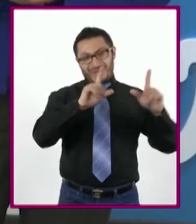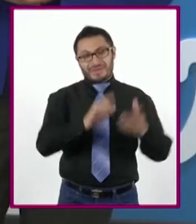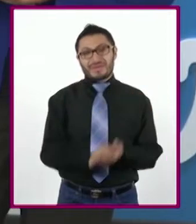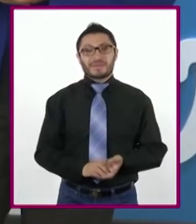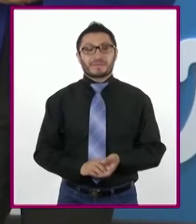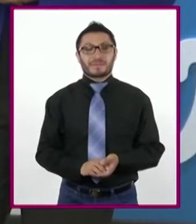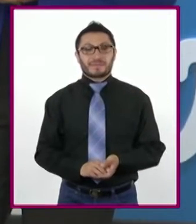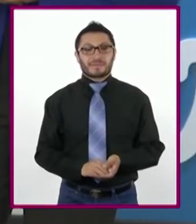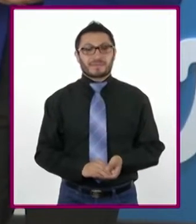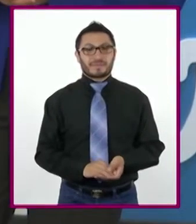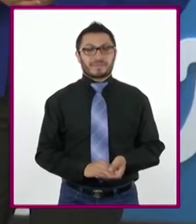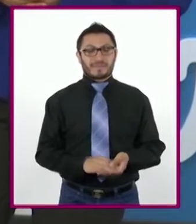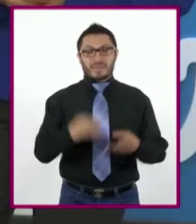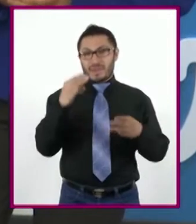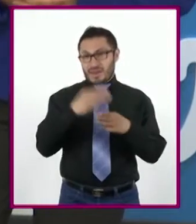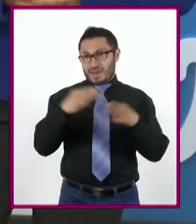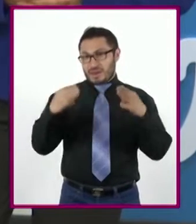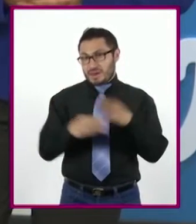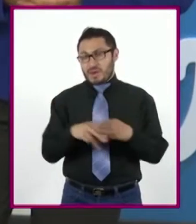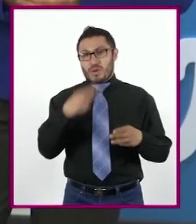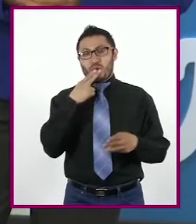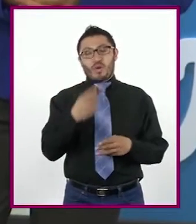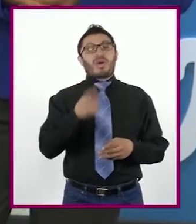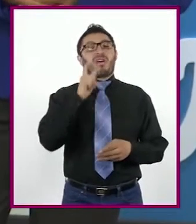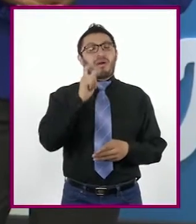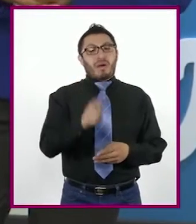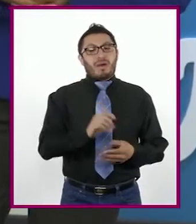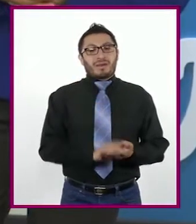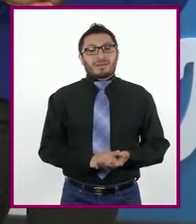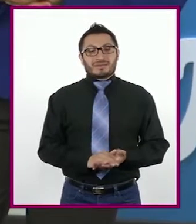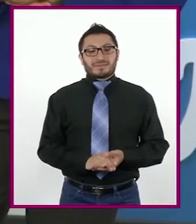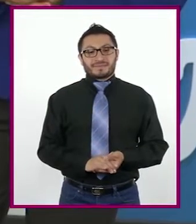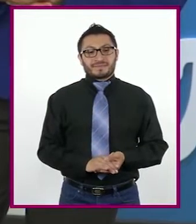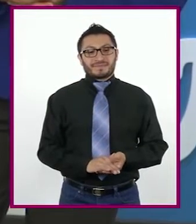objeto. Los materiales que utilizará son